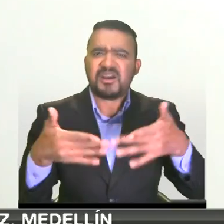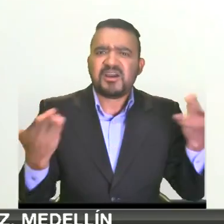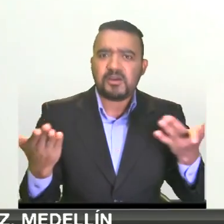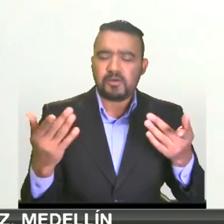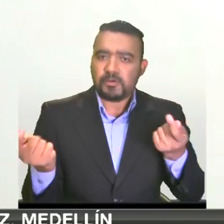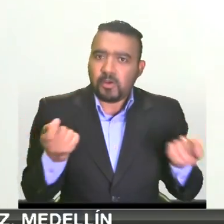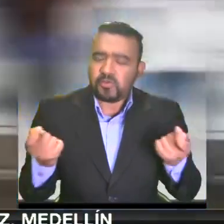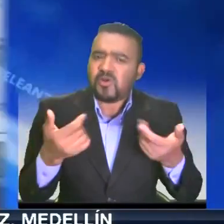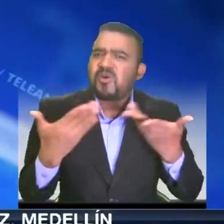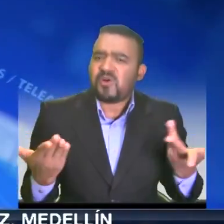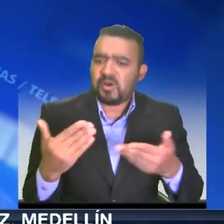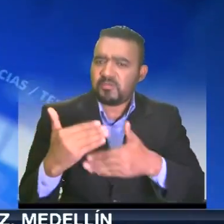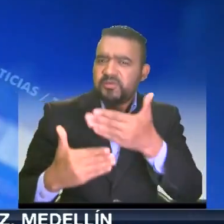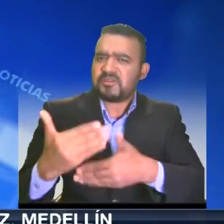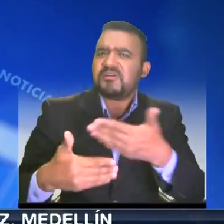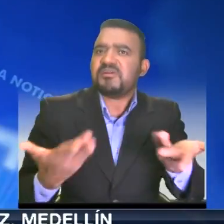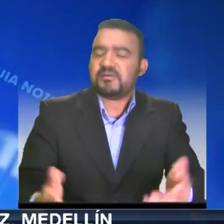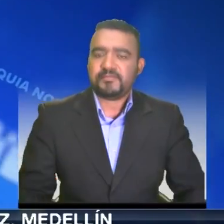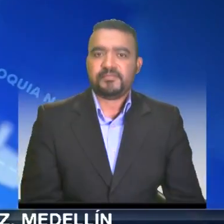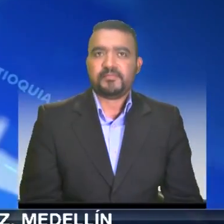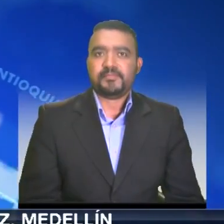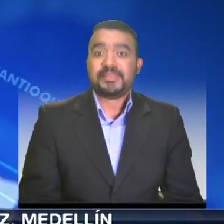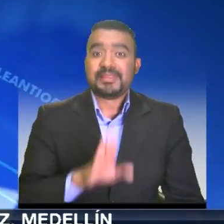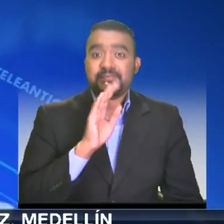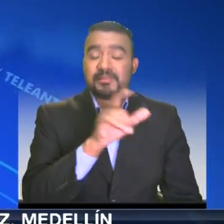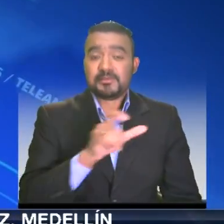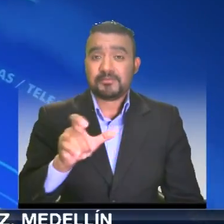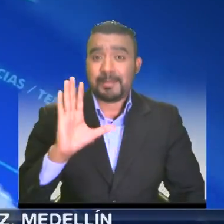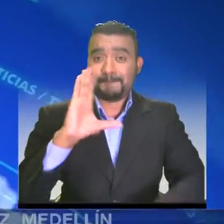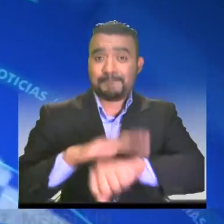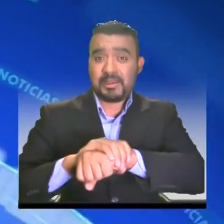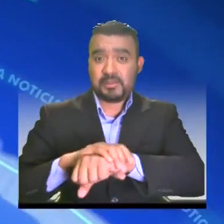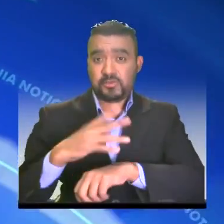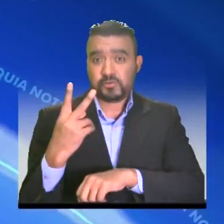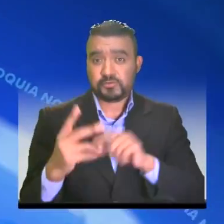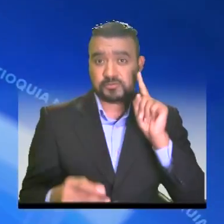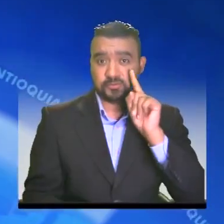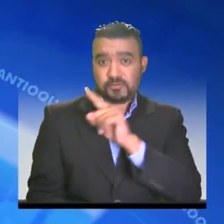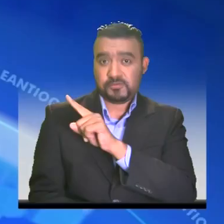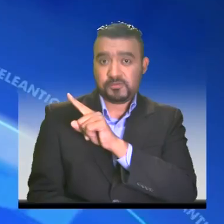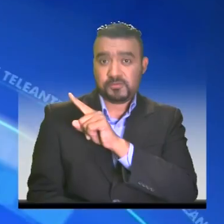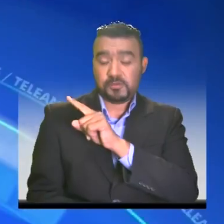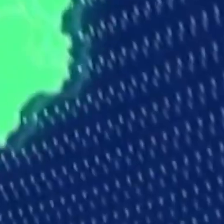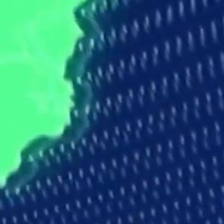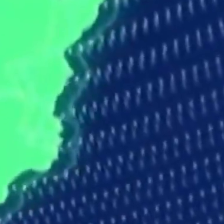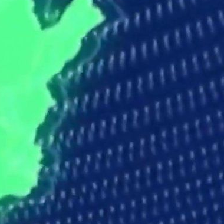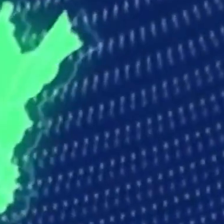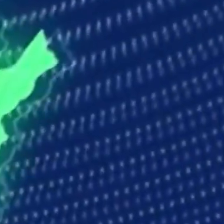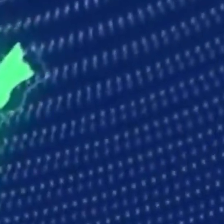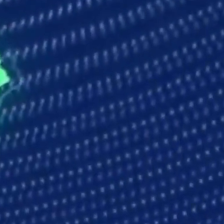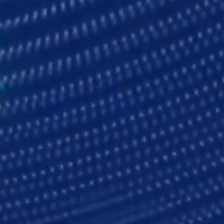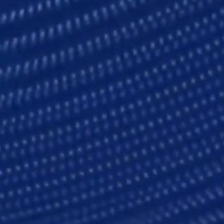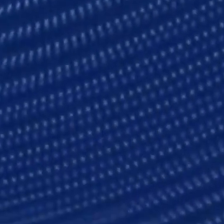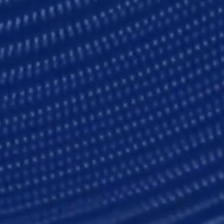los territorios. Los hechos dejaron 2 capturados y la policía reportó 4 agentes heridos.